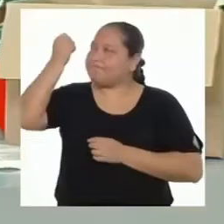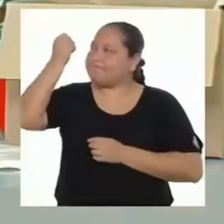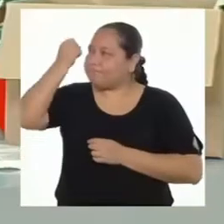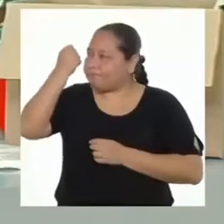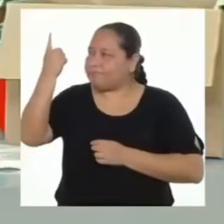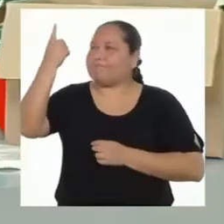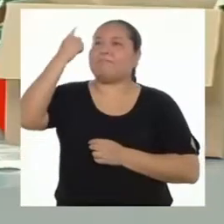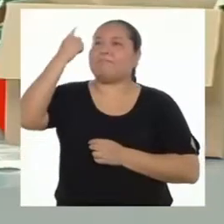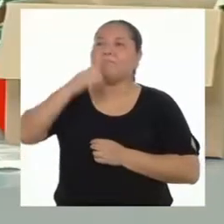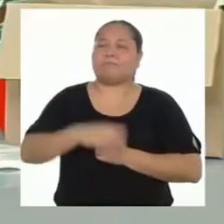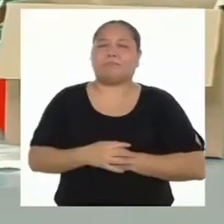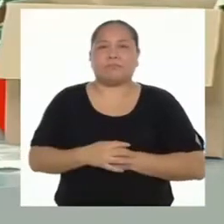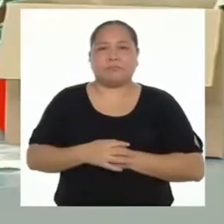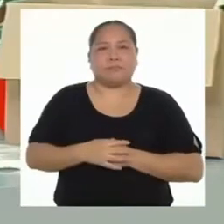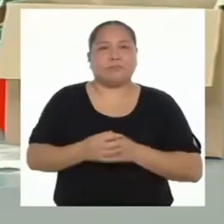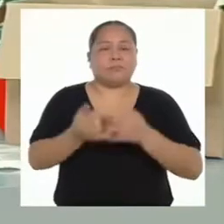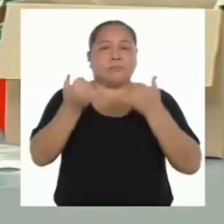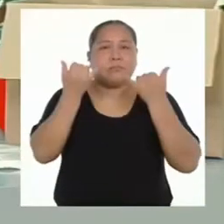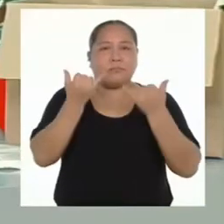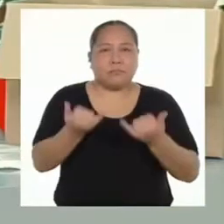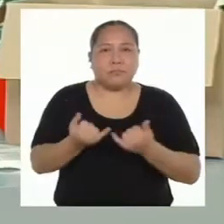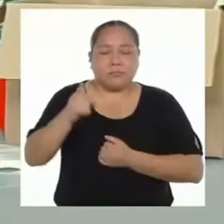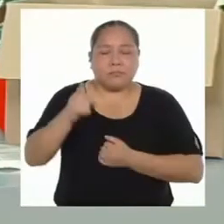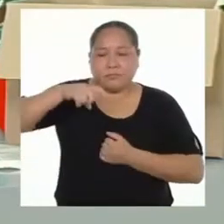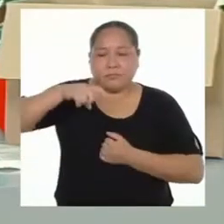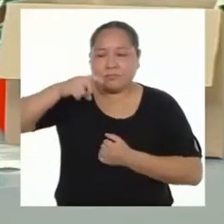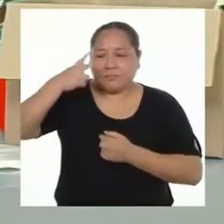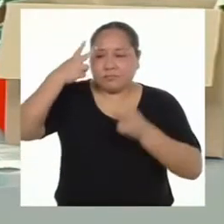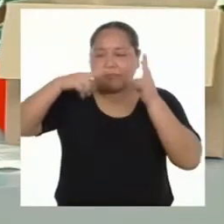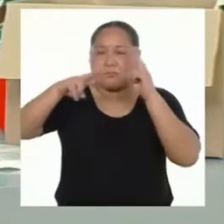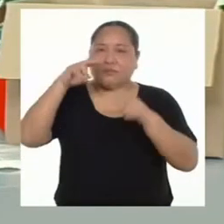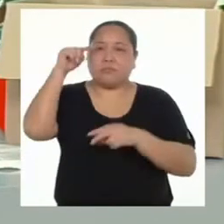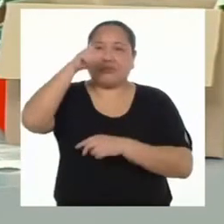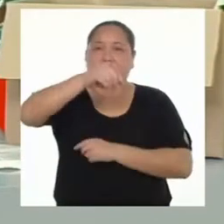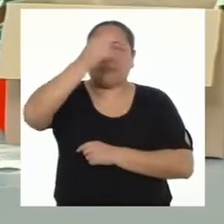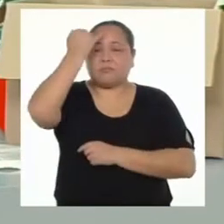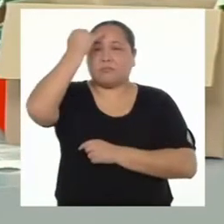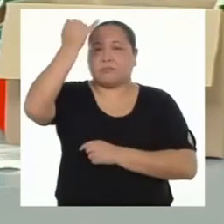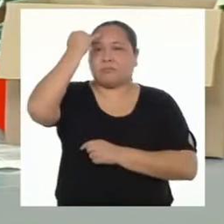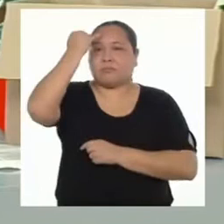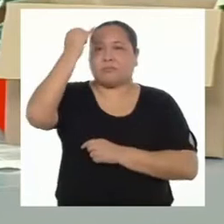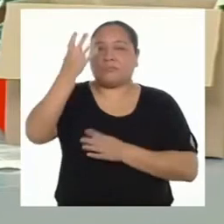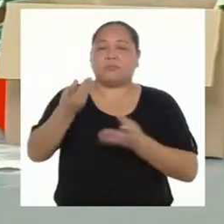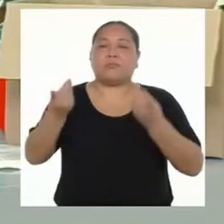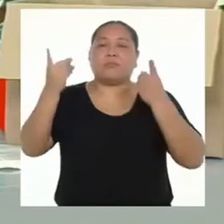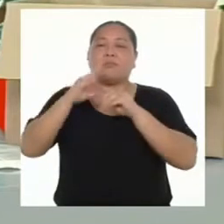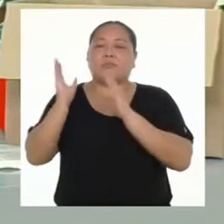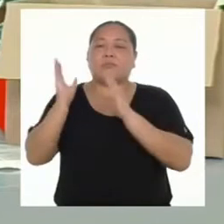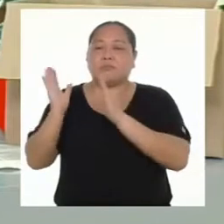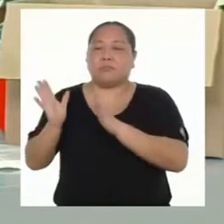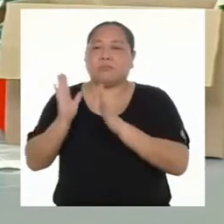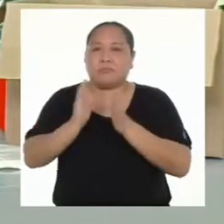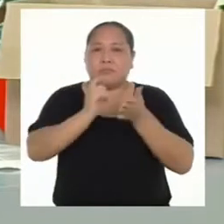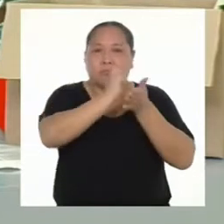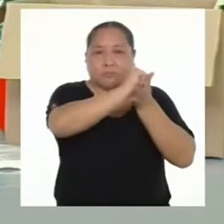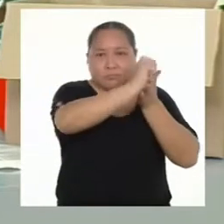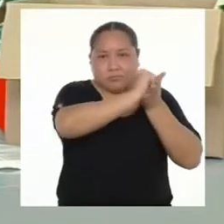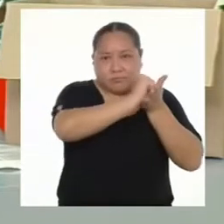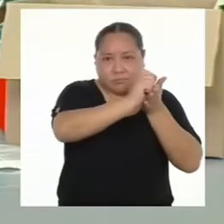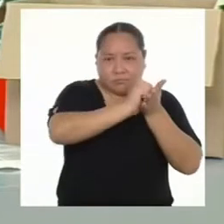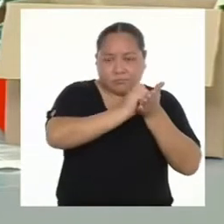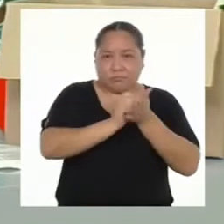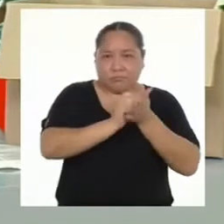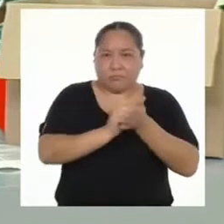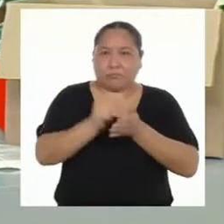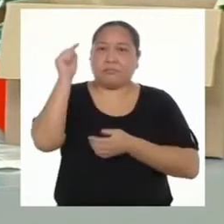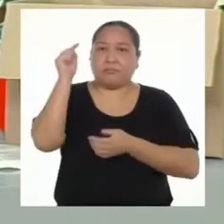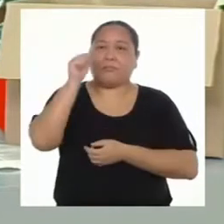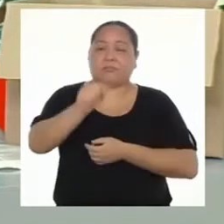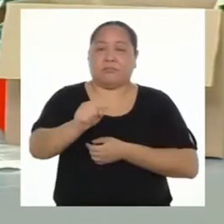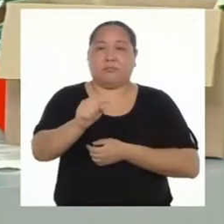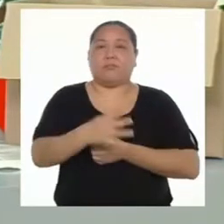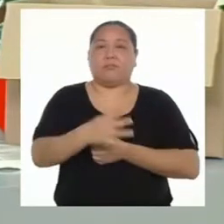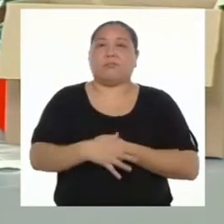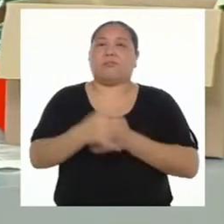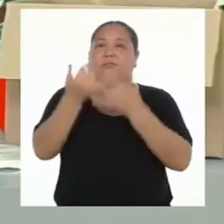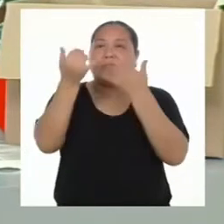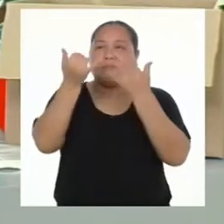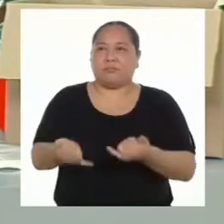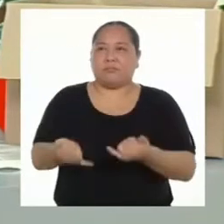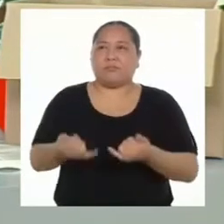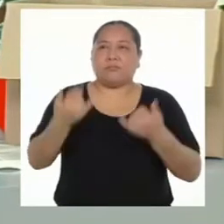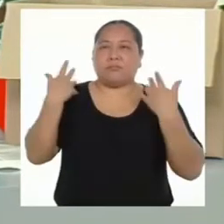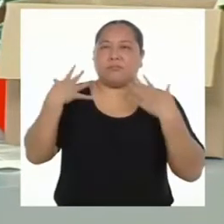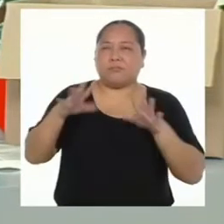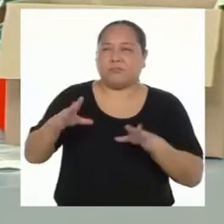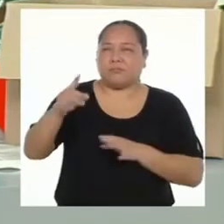Entendido. Entonces debemos tomar en cuenta esos criterios al momento de elaborar nuestro texto. Y por ende, desde